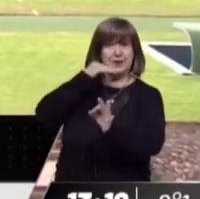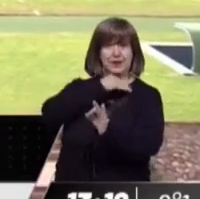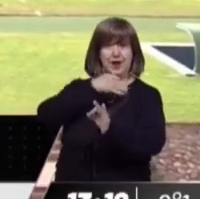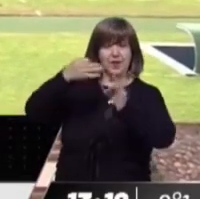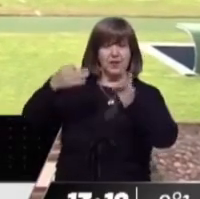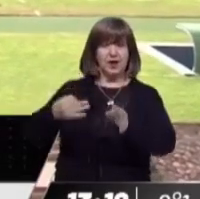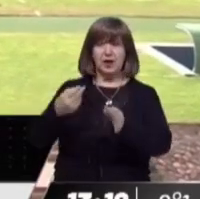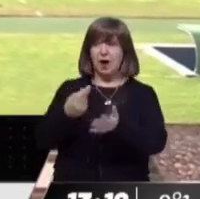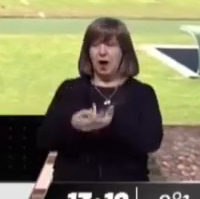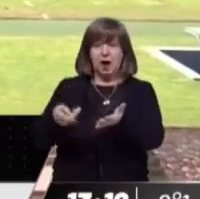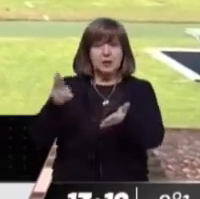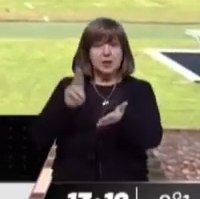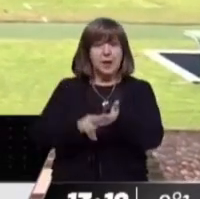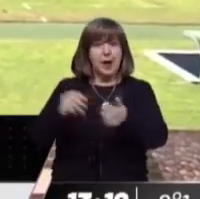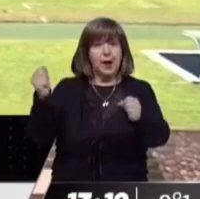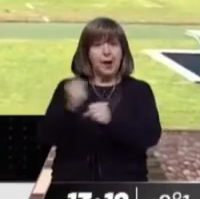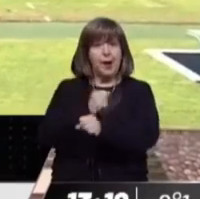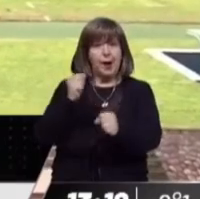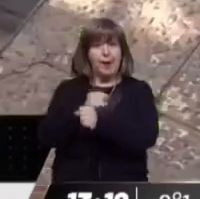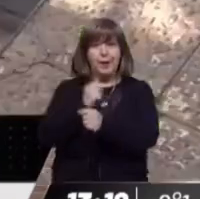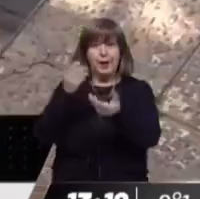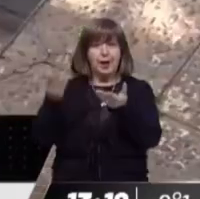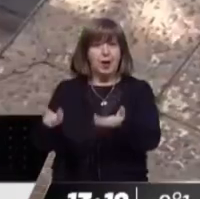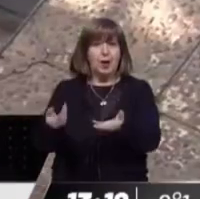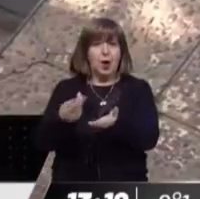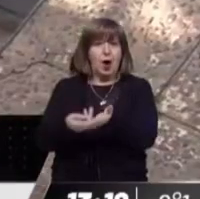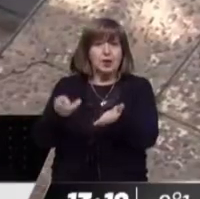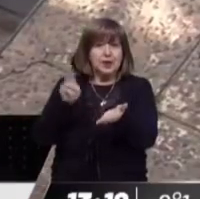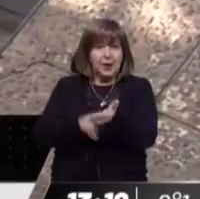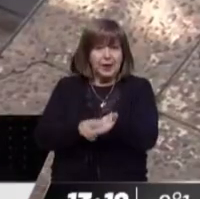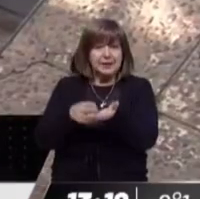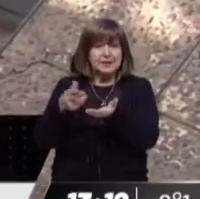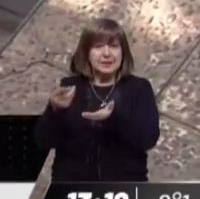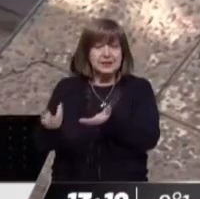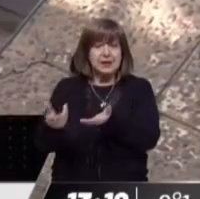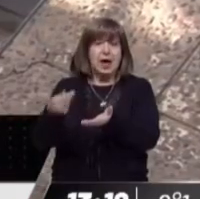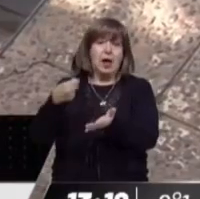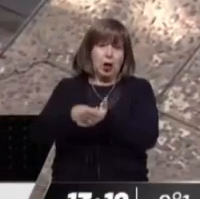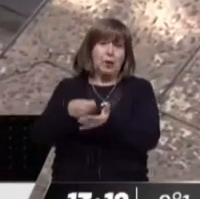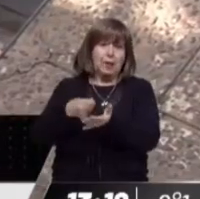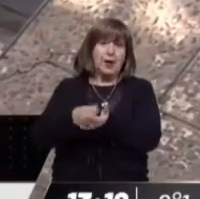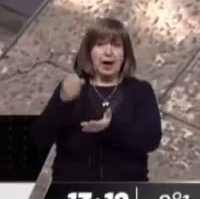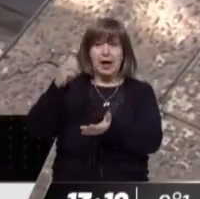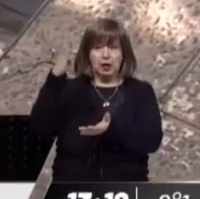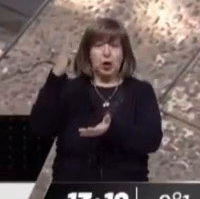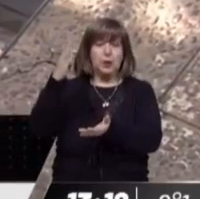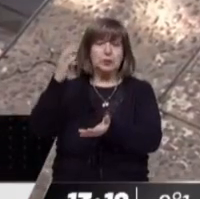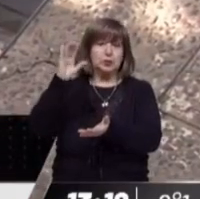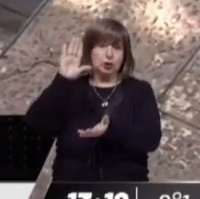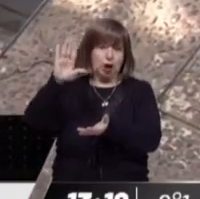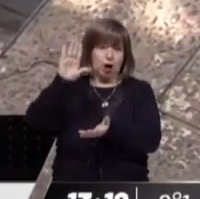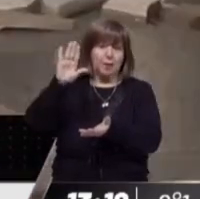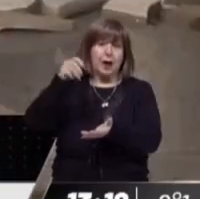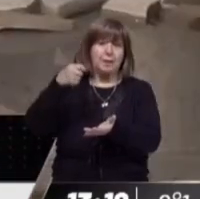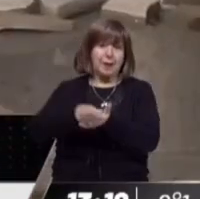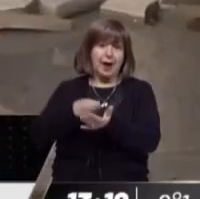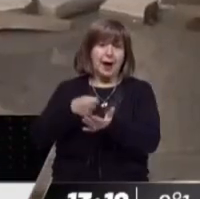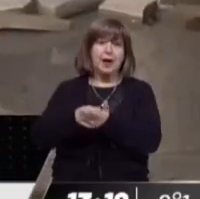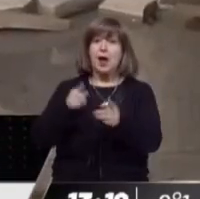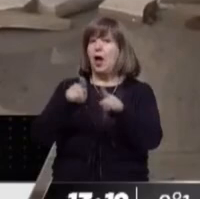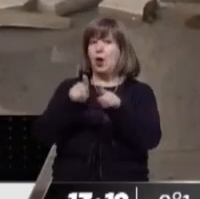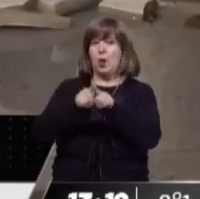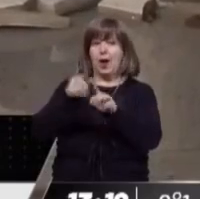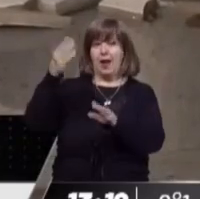son reiterados Lamentablemente así Queen se rompieron los baños lo va a pagar el club Go Cruz como siempre como lo hizo